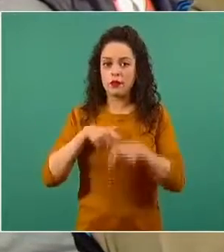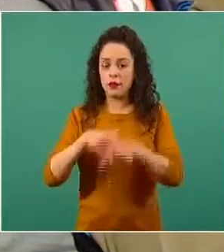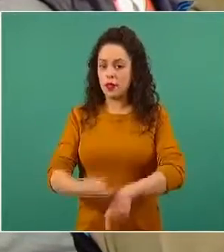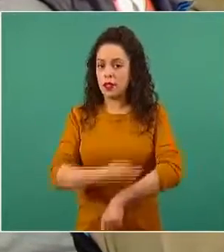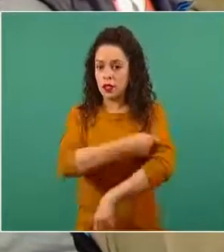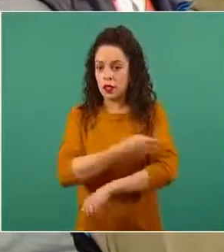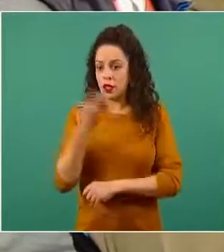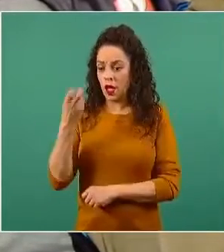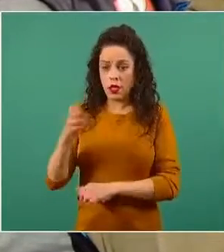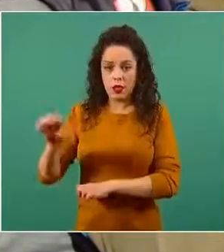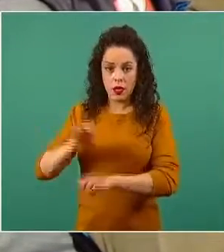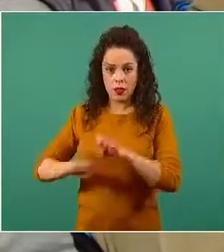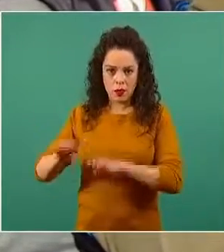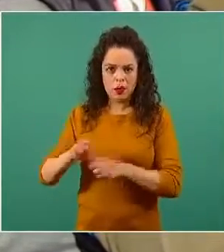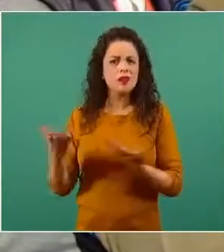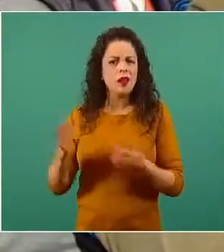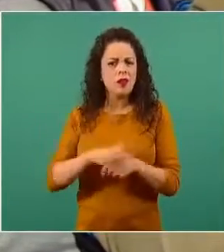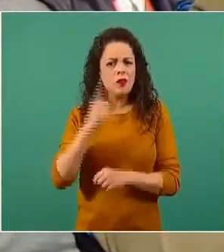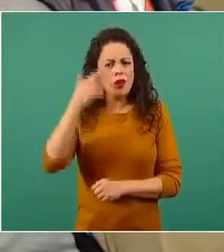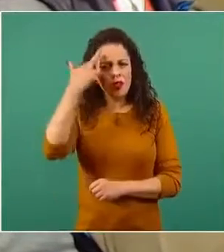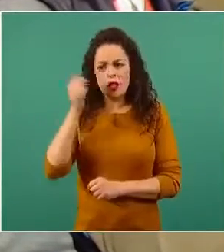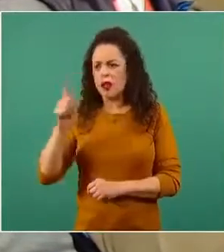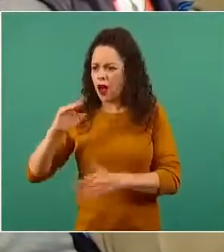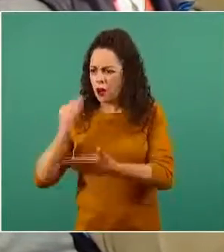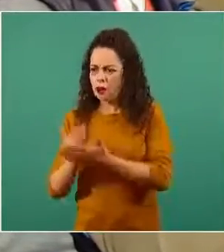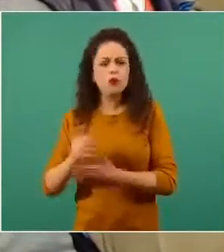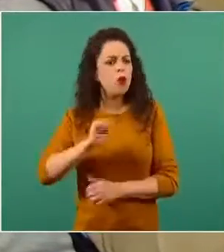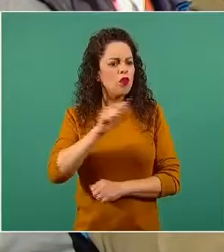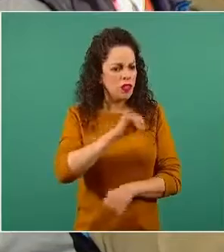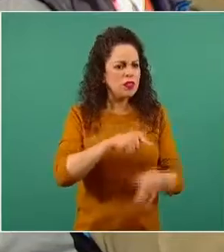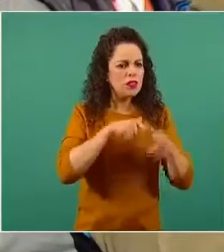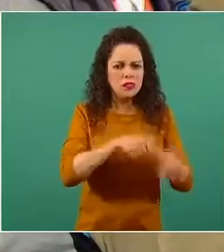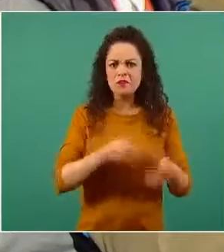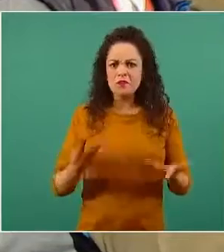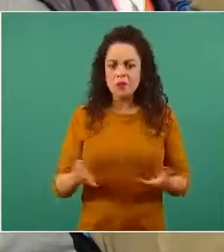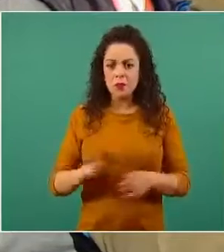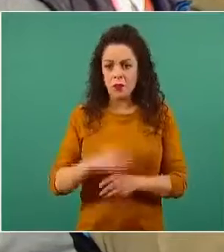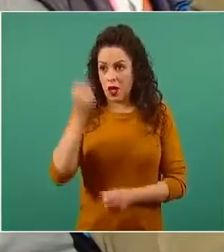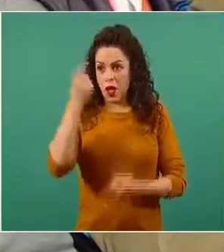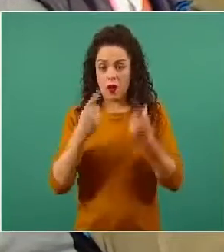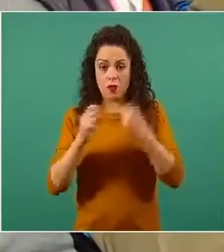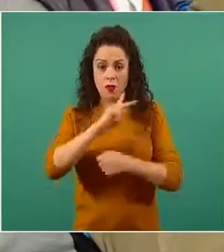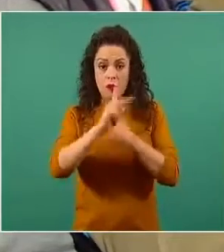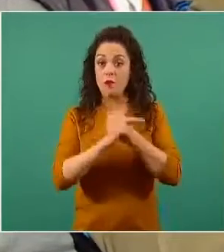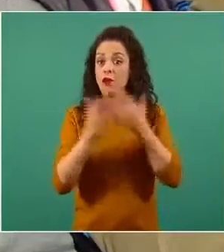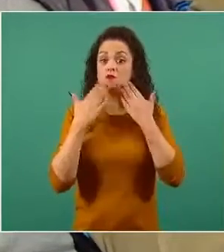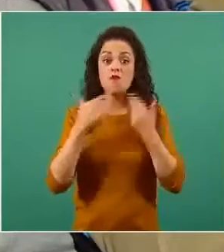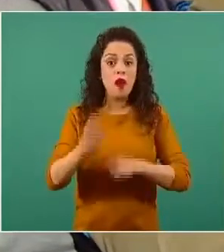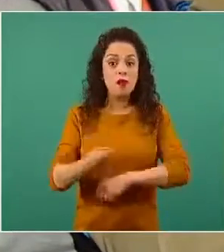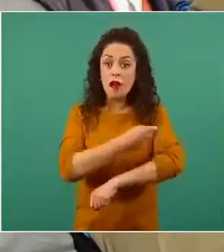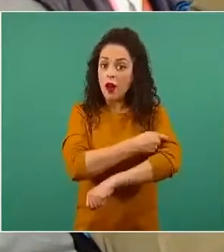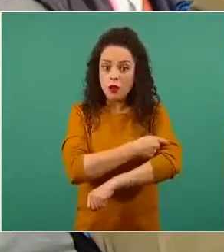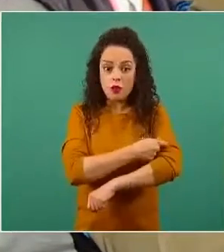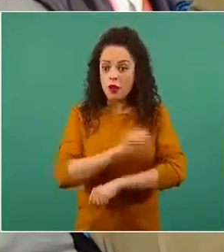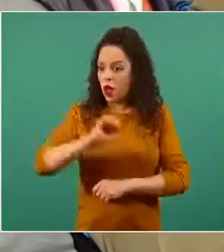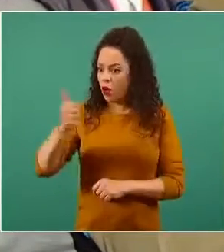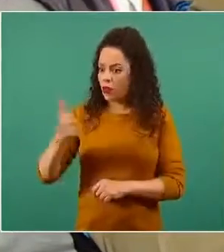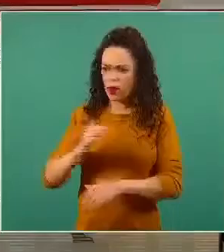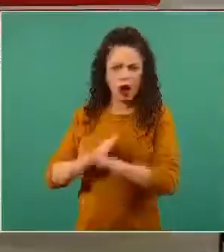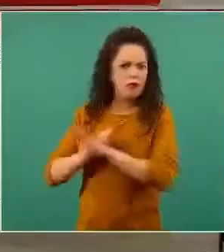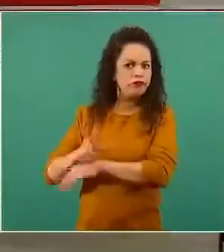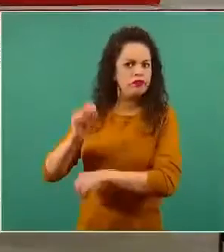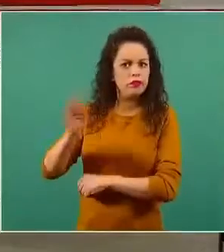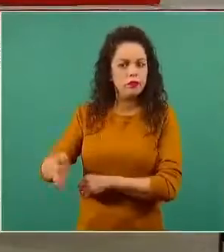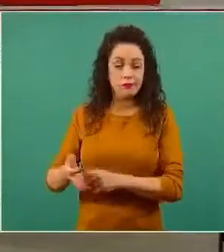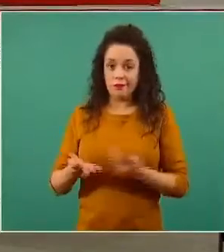esa decisión y otros más? Es una paradoja muy grande, porque mientras hay países que no tienen vacunas, hay otros que no la están rechazando.